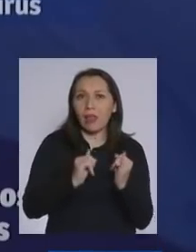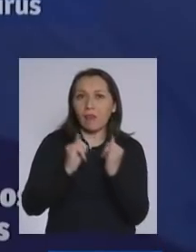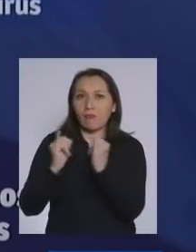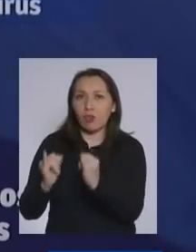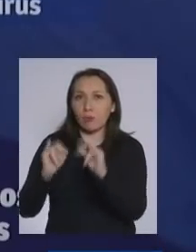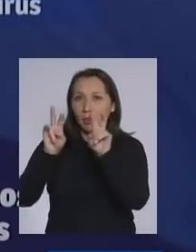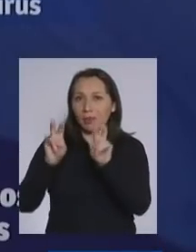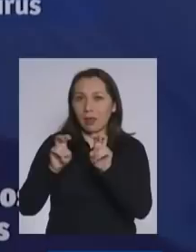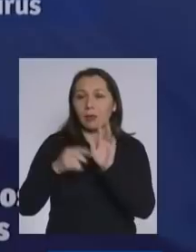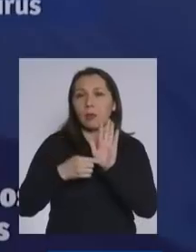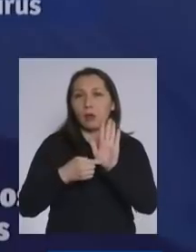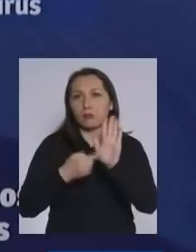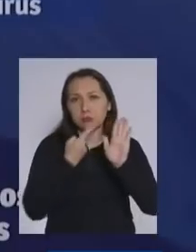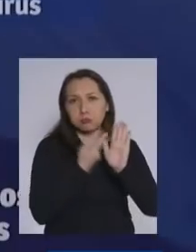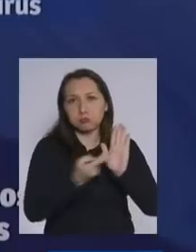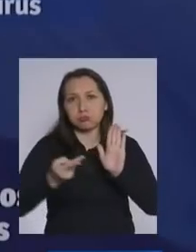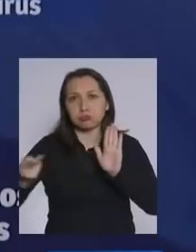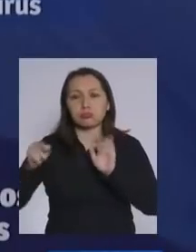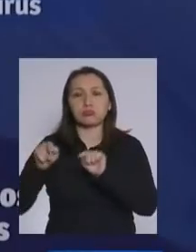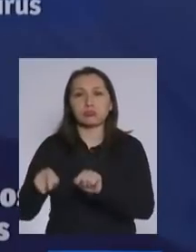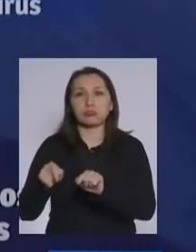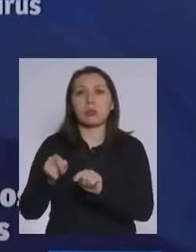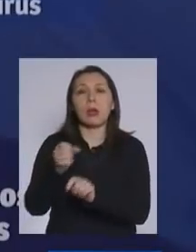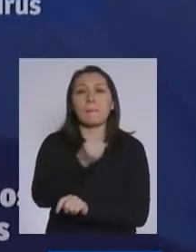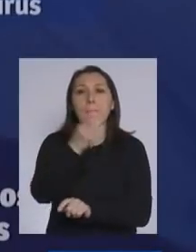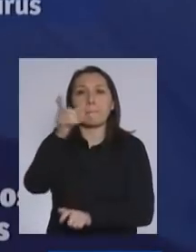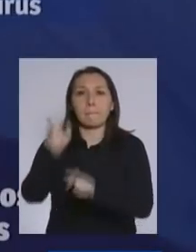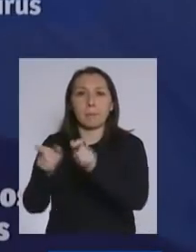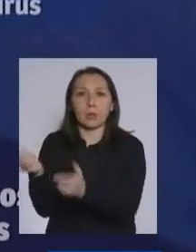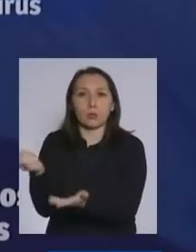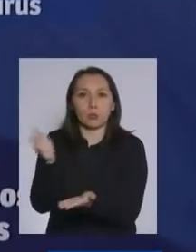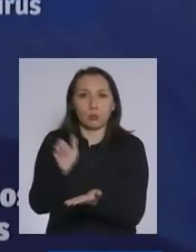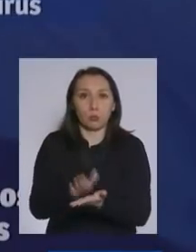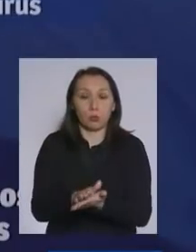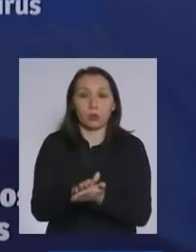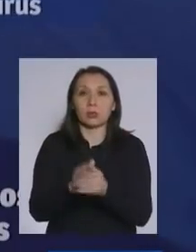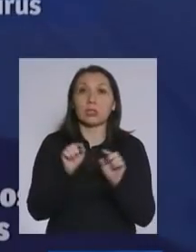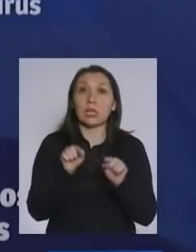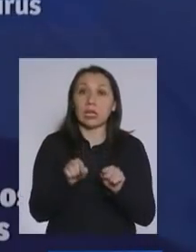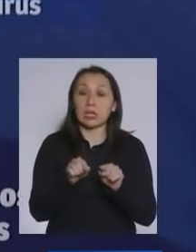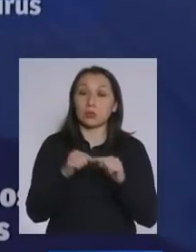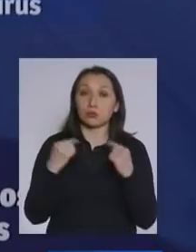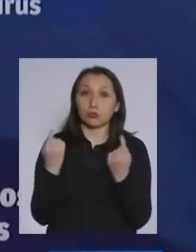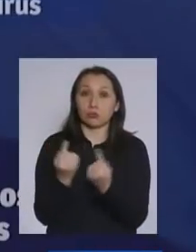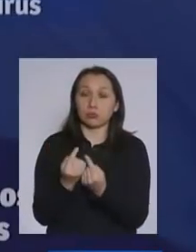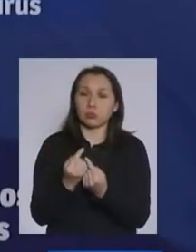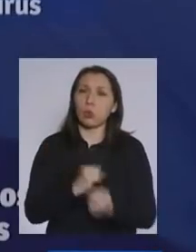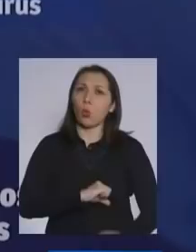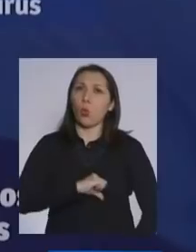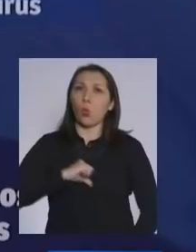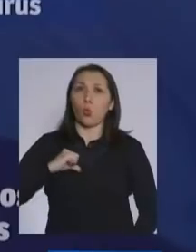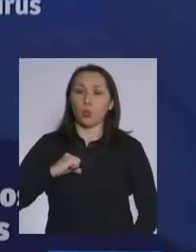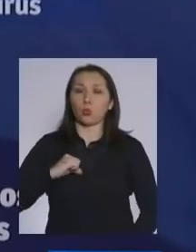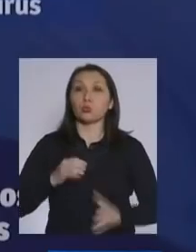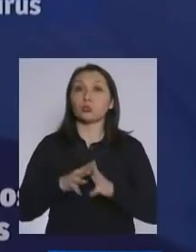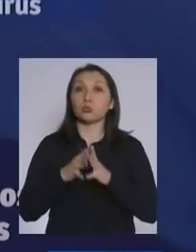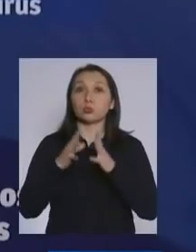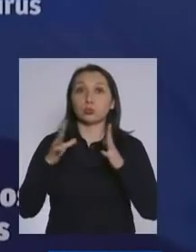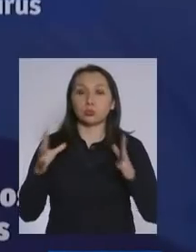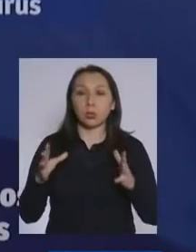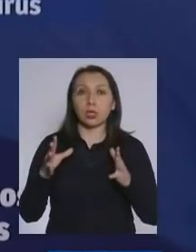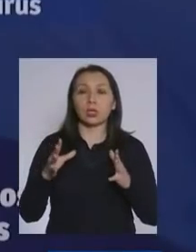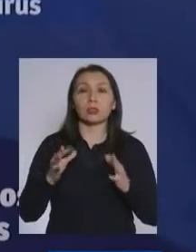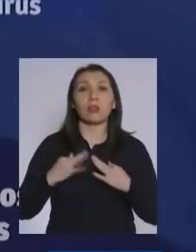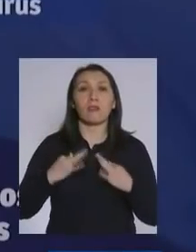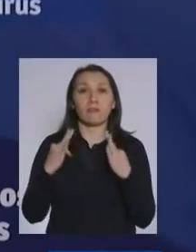de la información sobre fallecimientos. Esto nos enorgullece enormemente